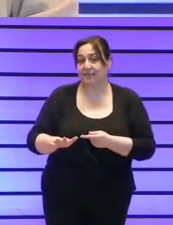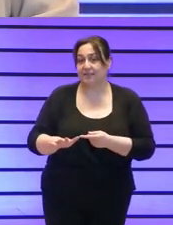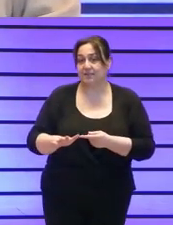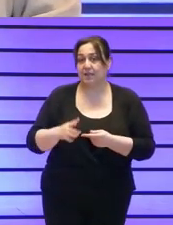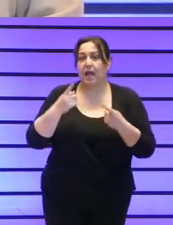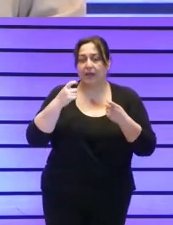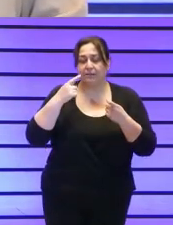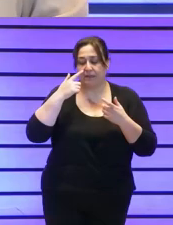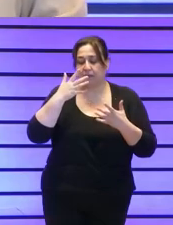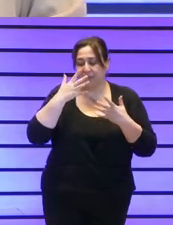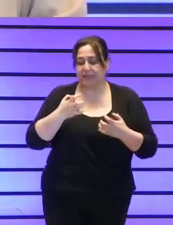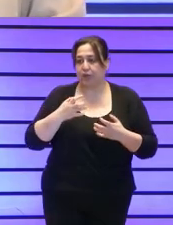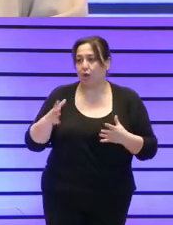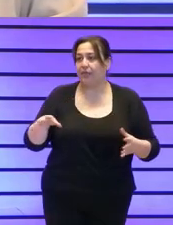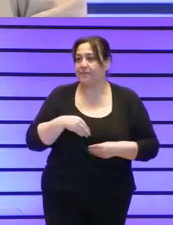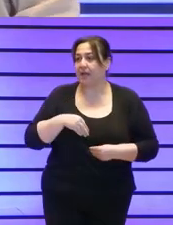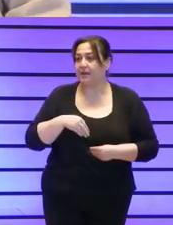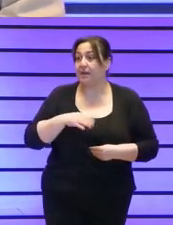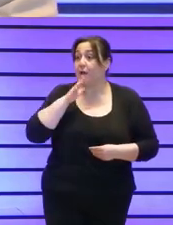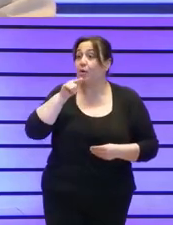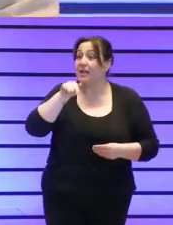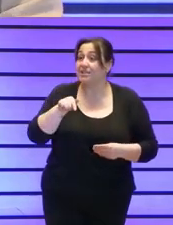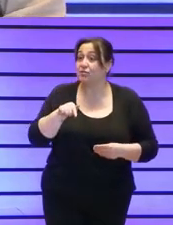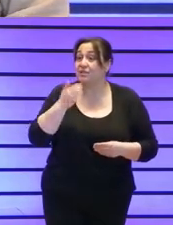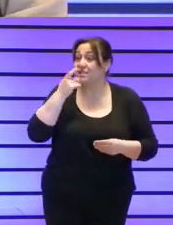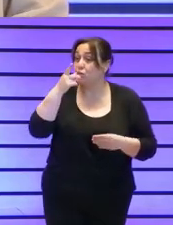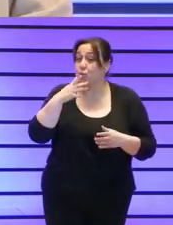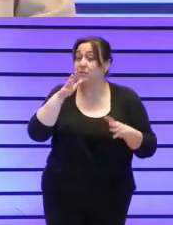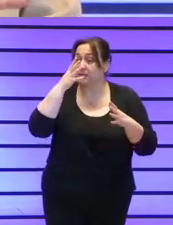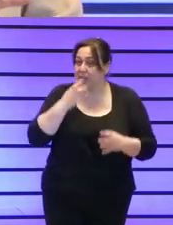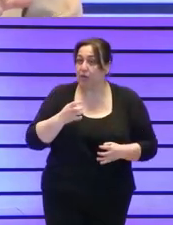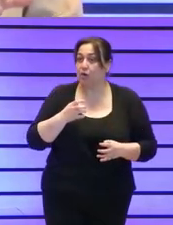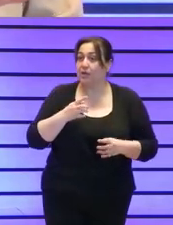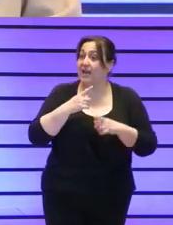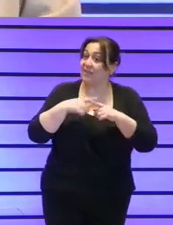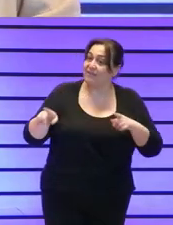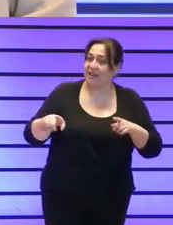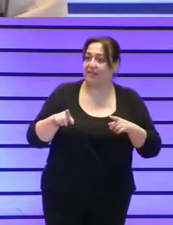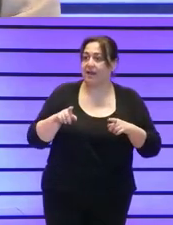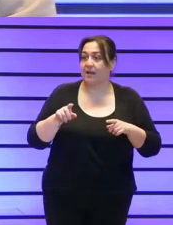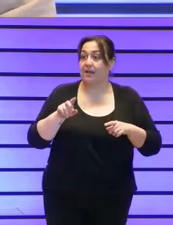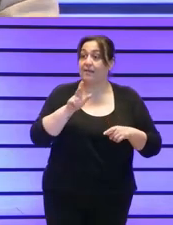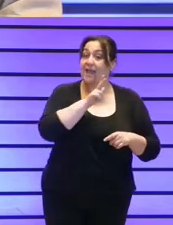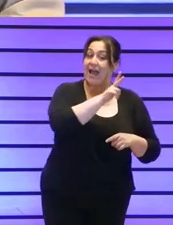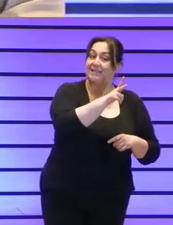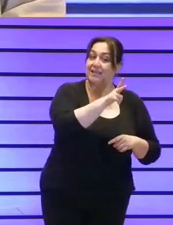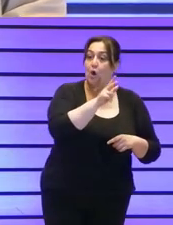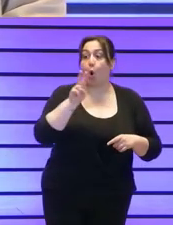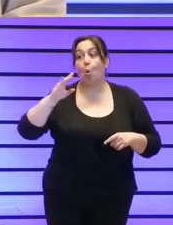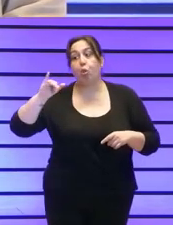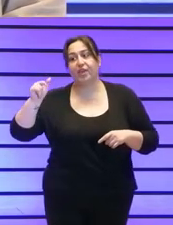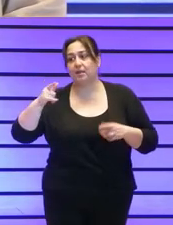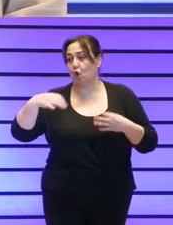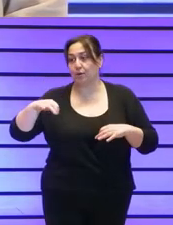hay que tomársela en serio, porque es la diferencia entre ir con H e ir sin H, ¿no?